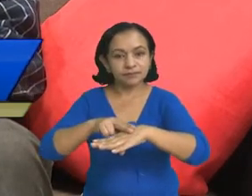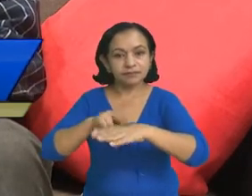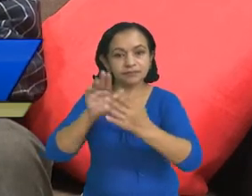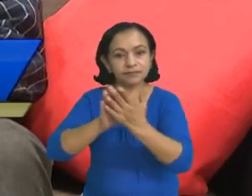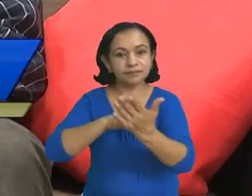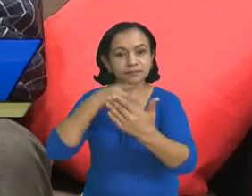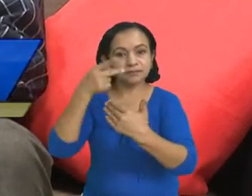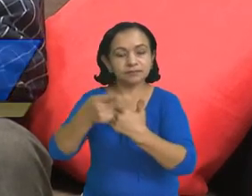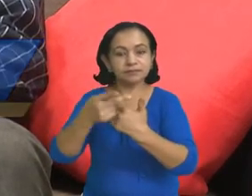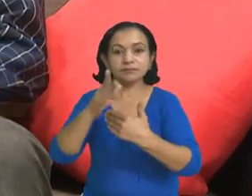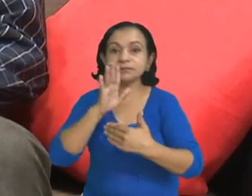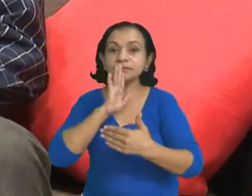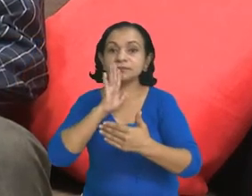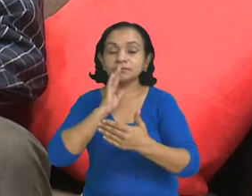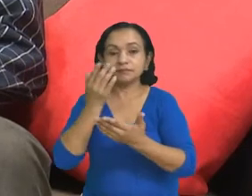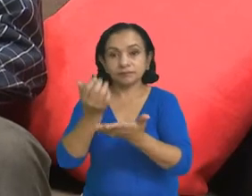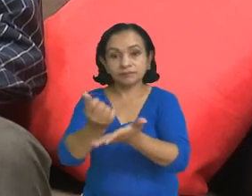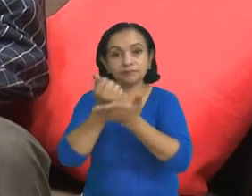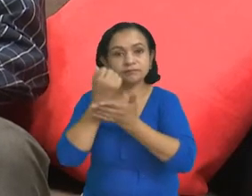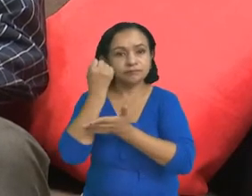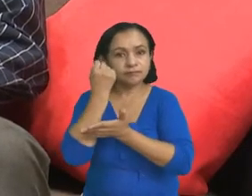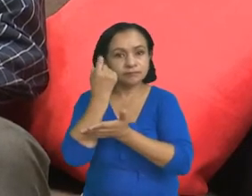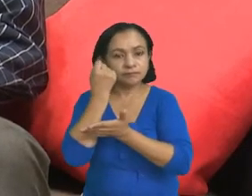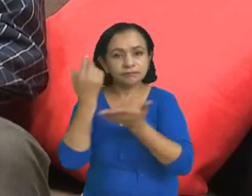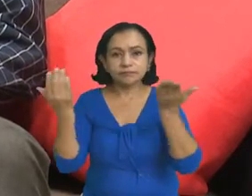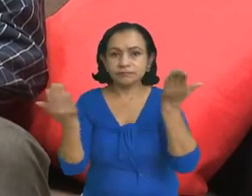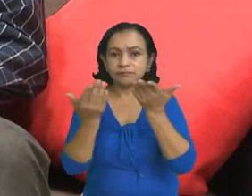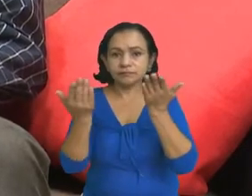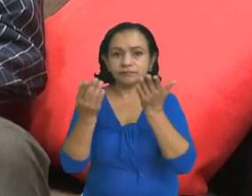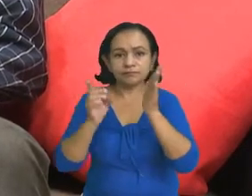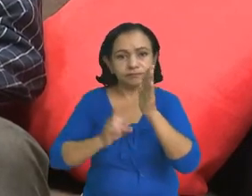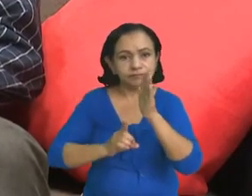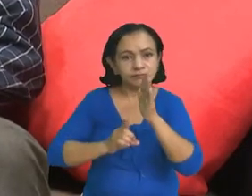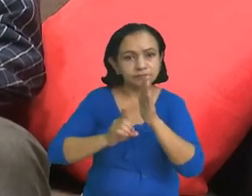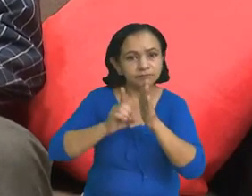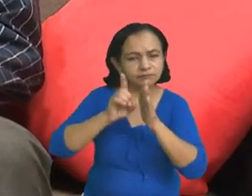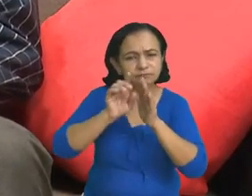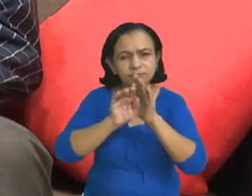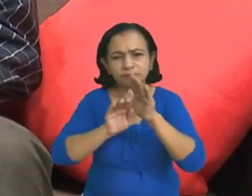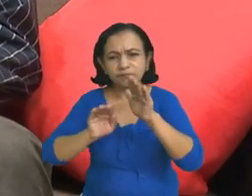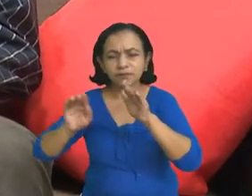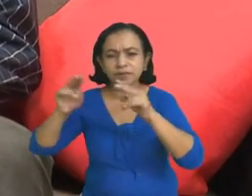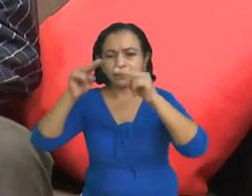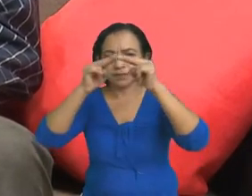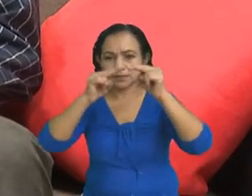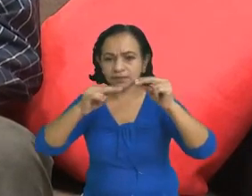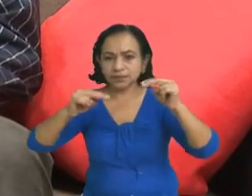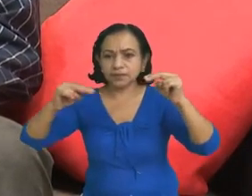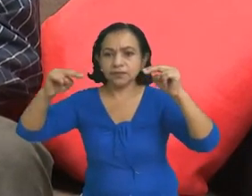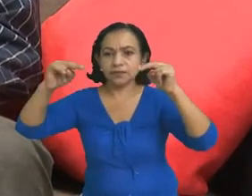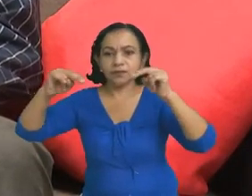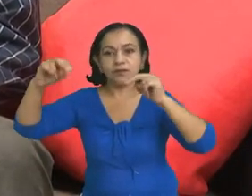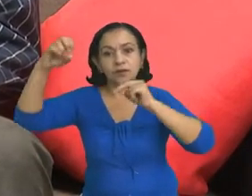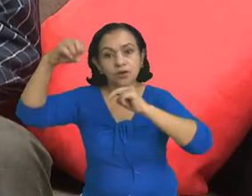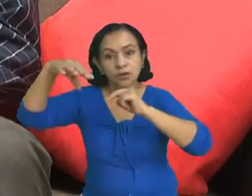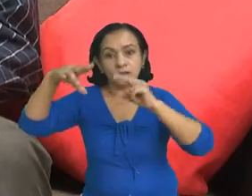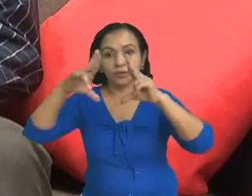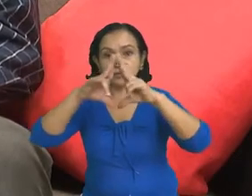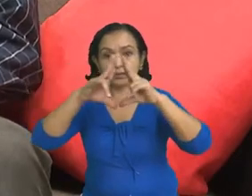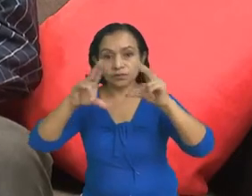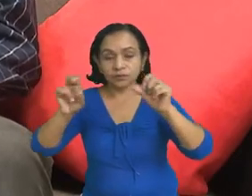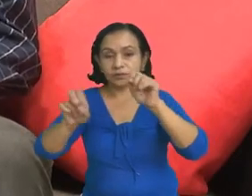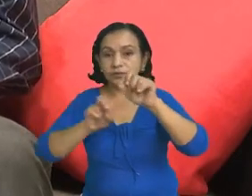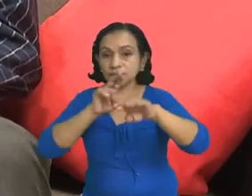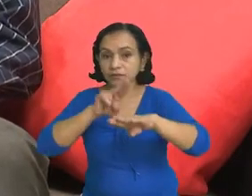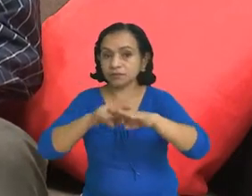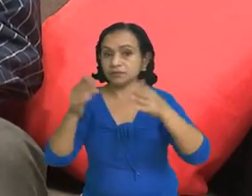conversación que nos ayuda a entender cómo se ha fortalecido y desarrollado el sector energético nacional, el sector energético nicaragüense.